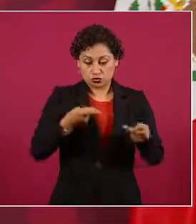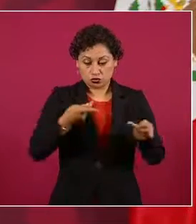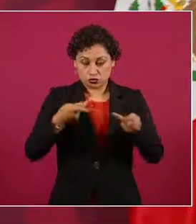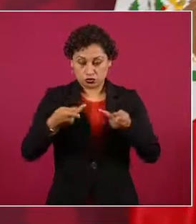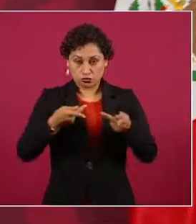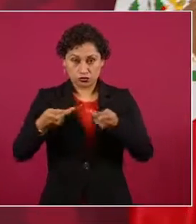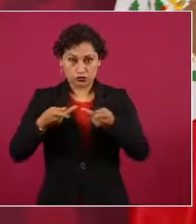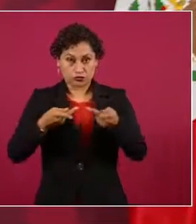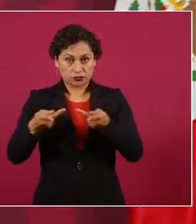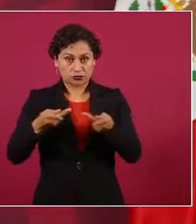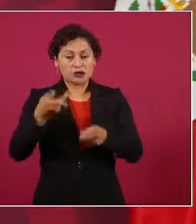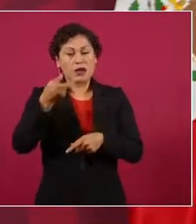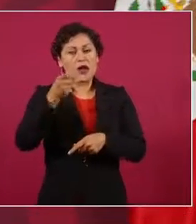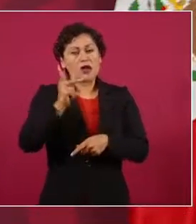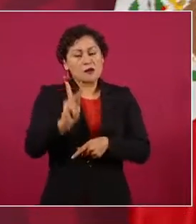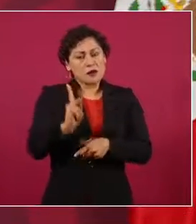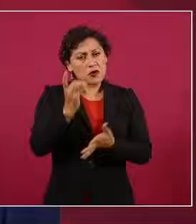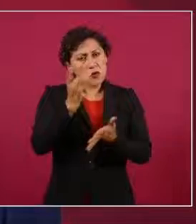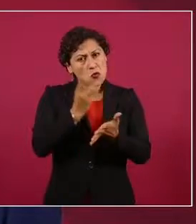dialogar